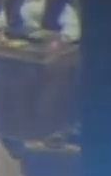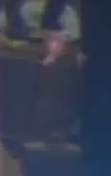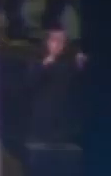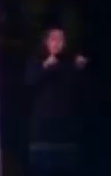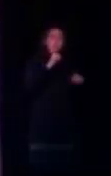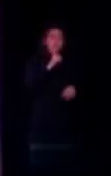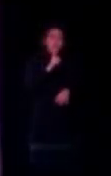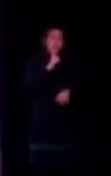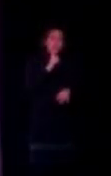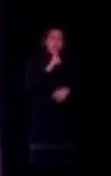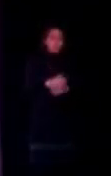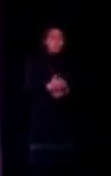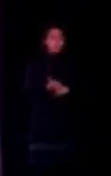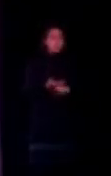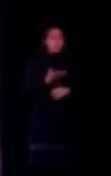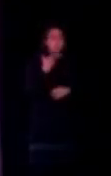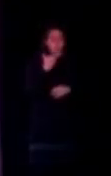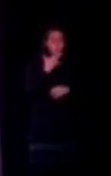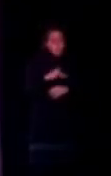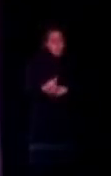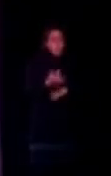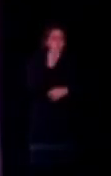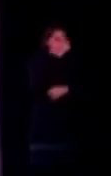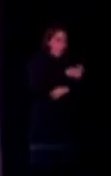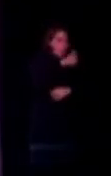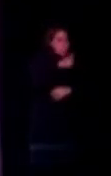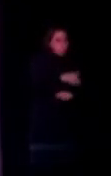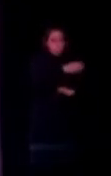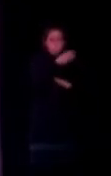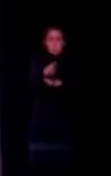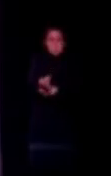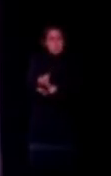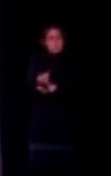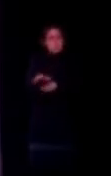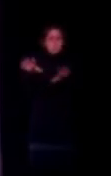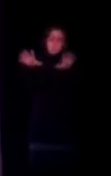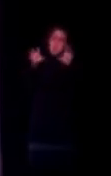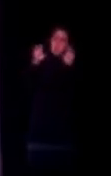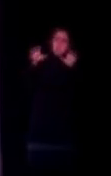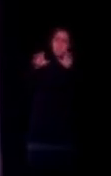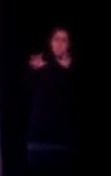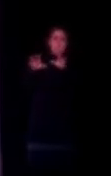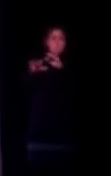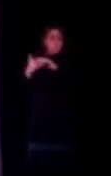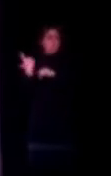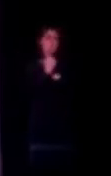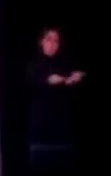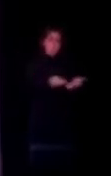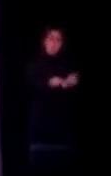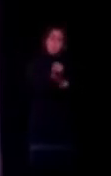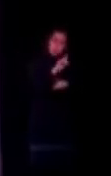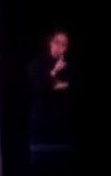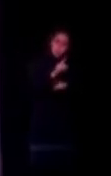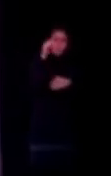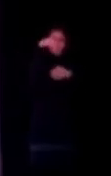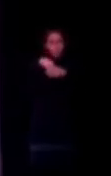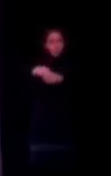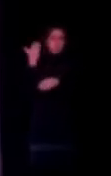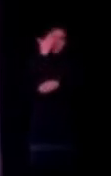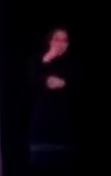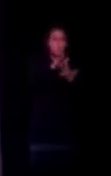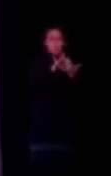que un alumno o alumna acude, entra, sale y se va. Es una estantería de relaciones significativas,